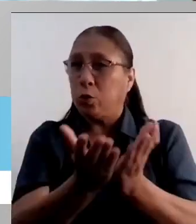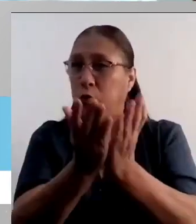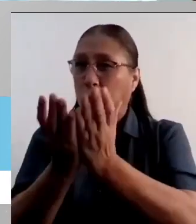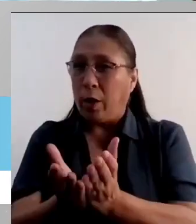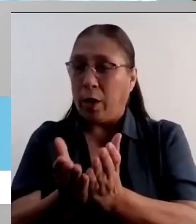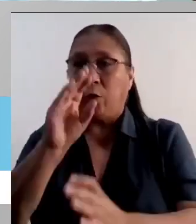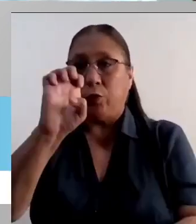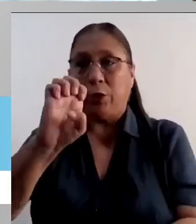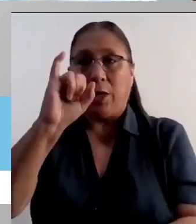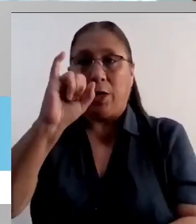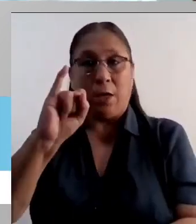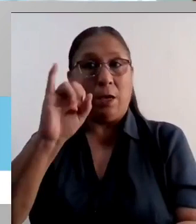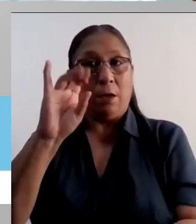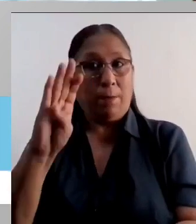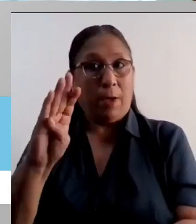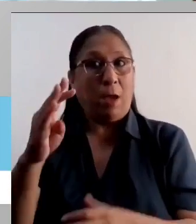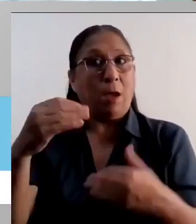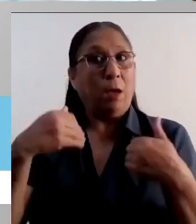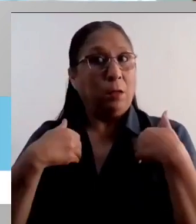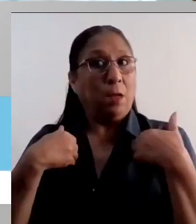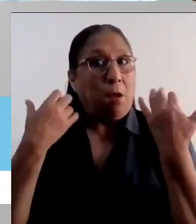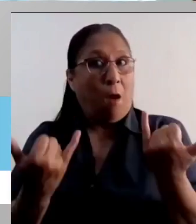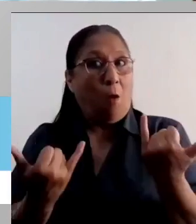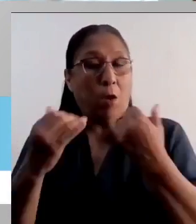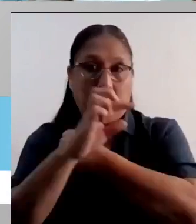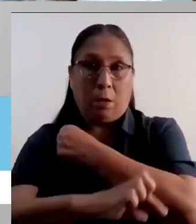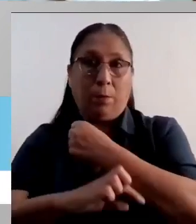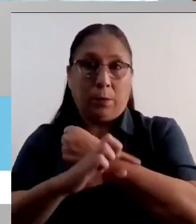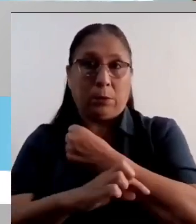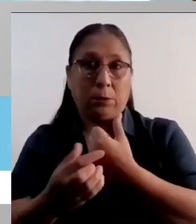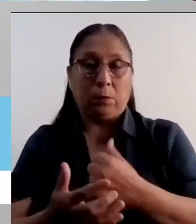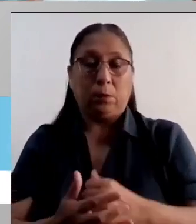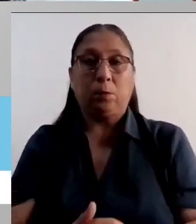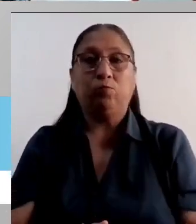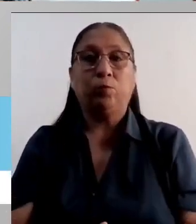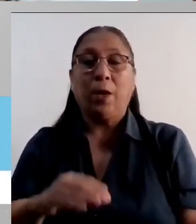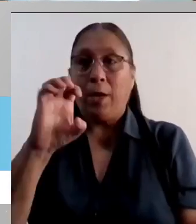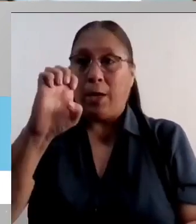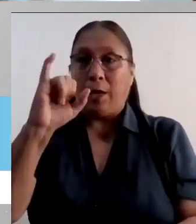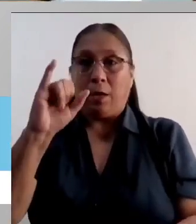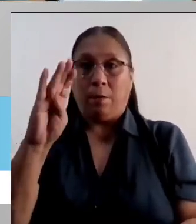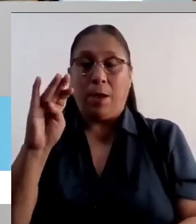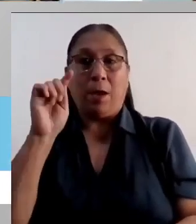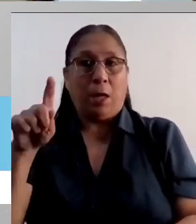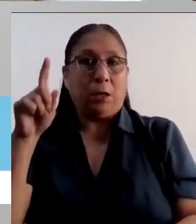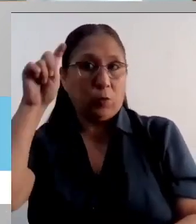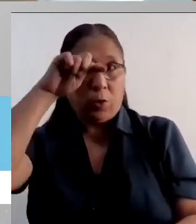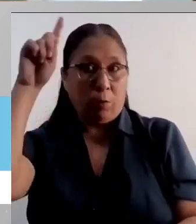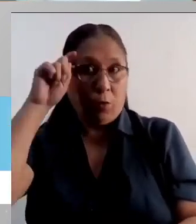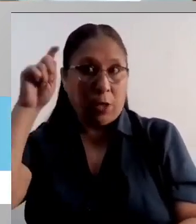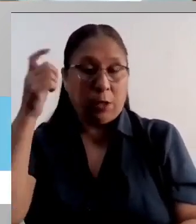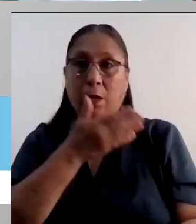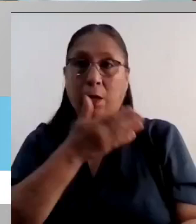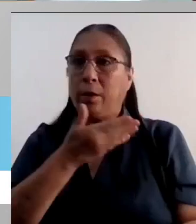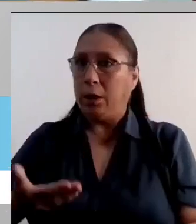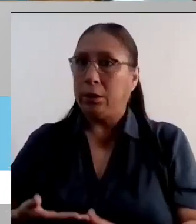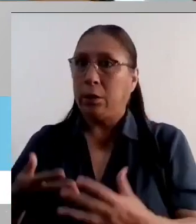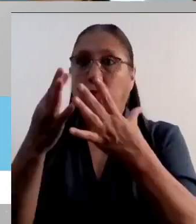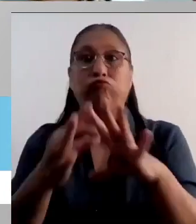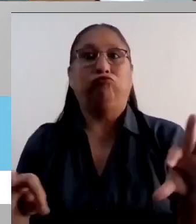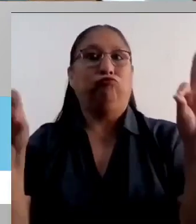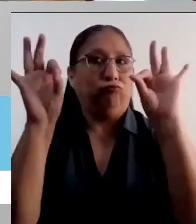se encuentran actualmente en el país? La EIB es una política pública muy importante. Verás